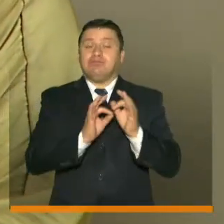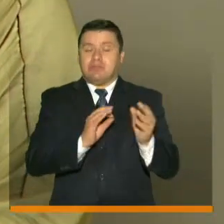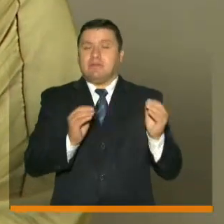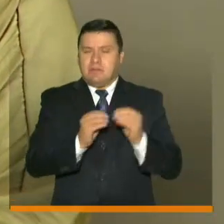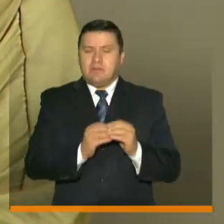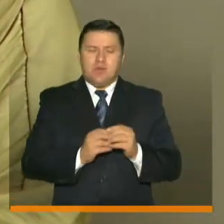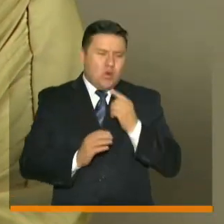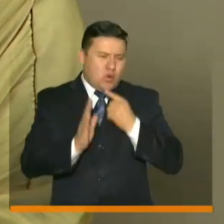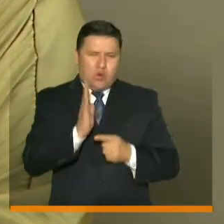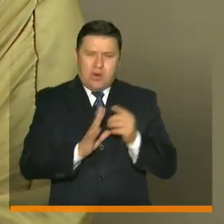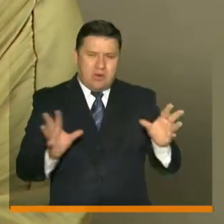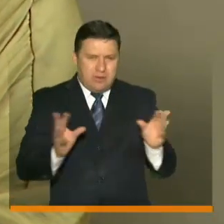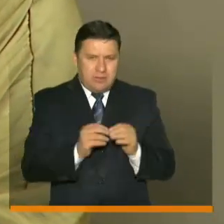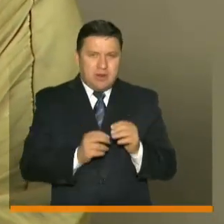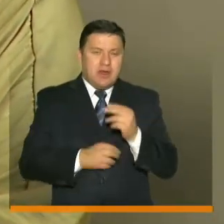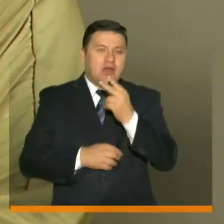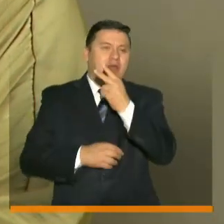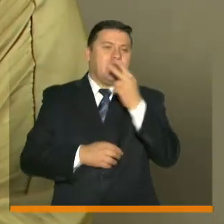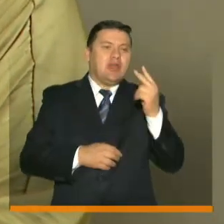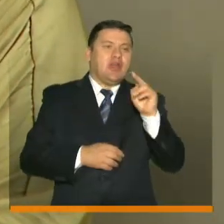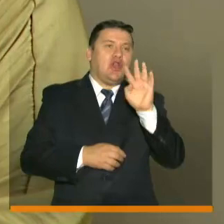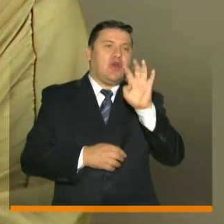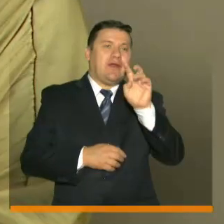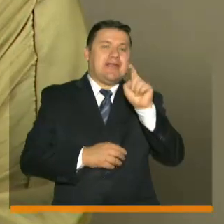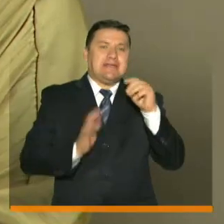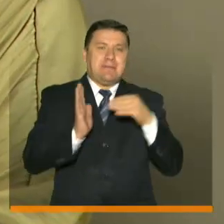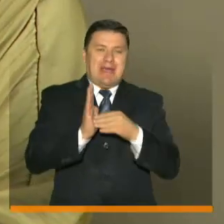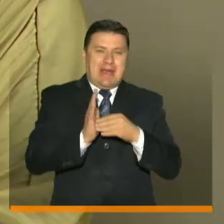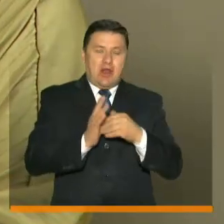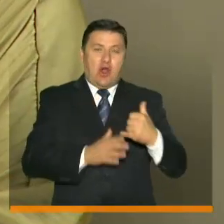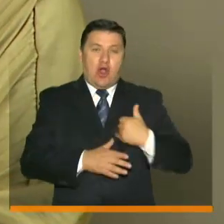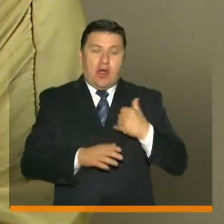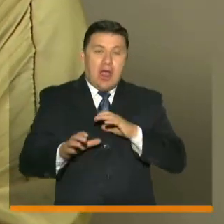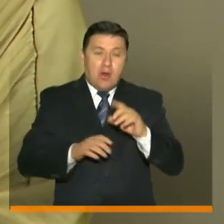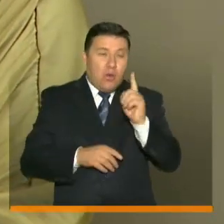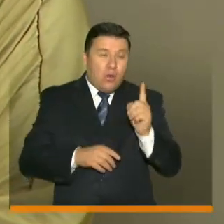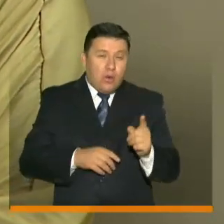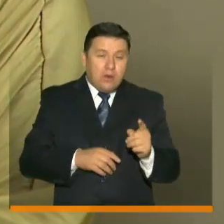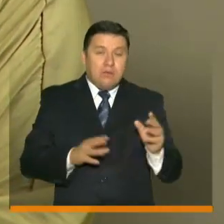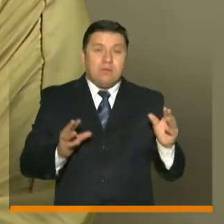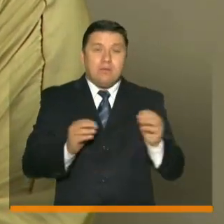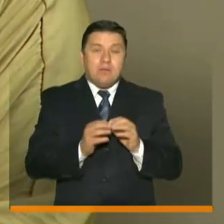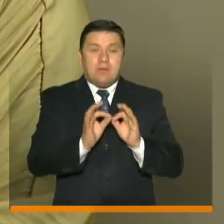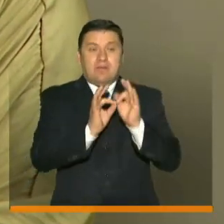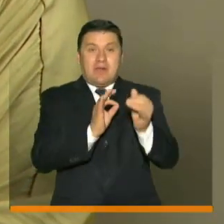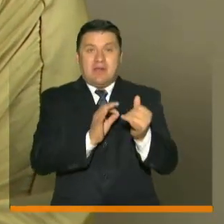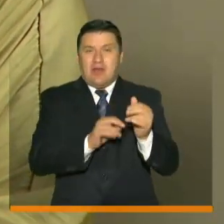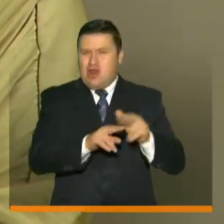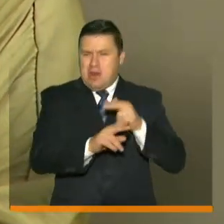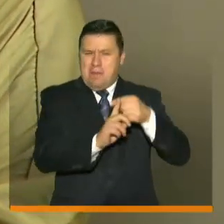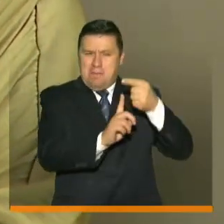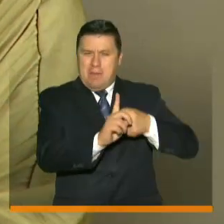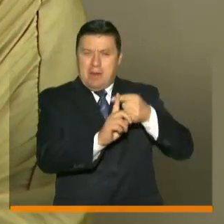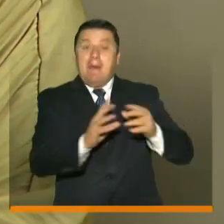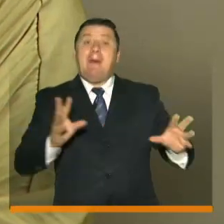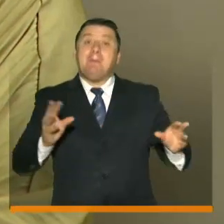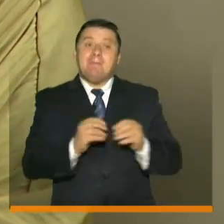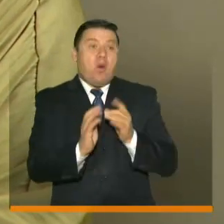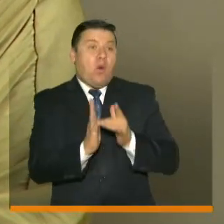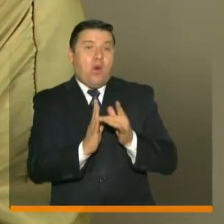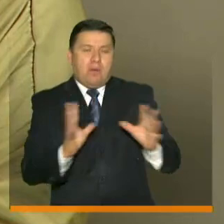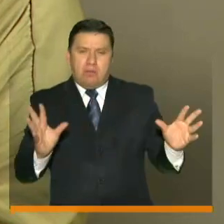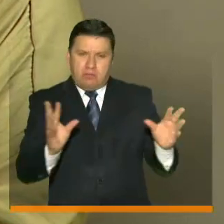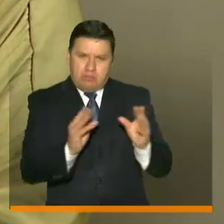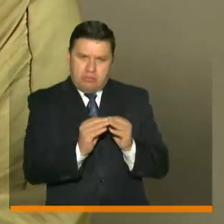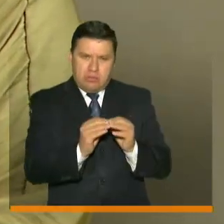vamos a llegar a 296.000 Jóvenes en Acción, tanto con el giro ordinario como con el giro